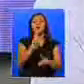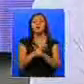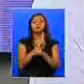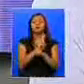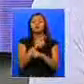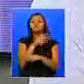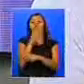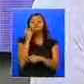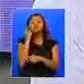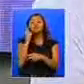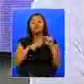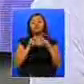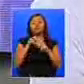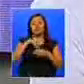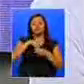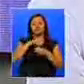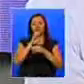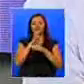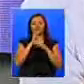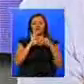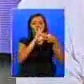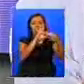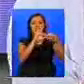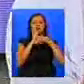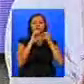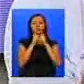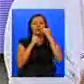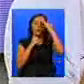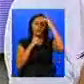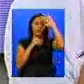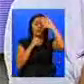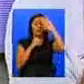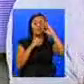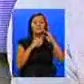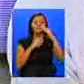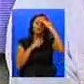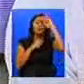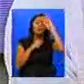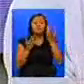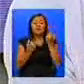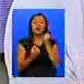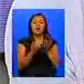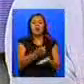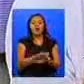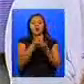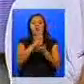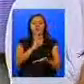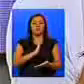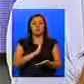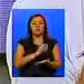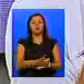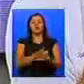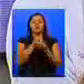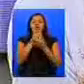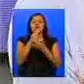vamos a construir en Ecuador en cooperación con Cuba. Cuba ayudando al Ecuador con su tecnología en